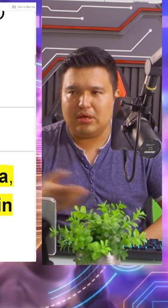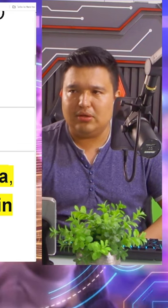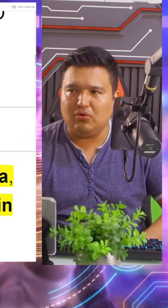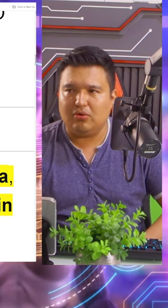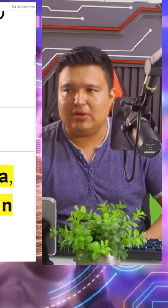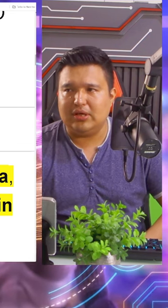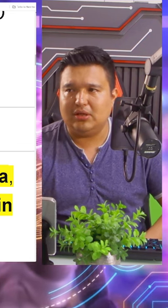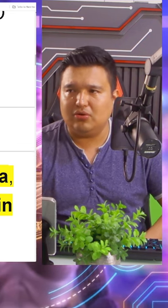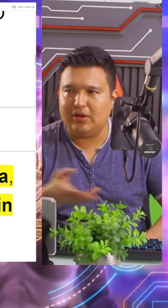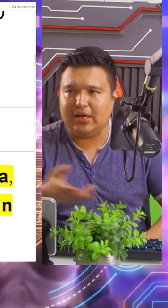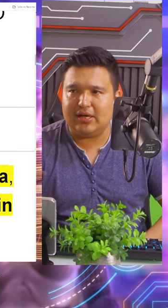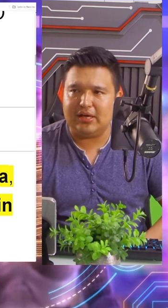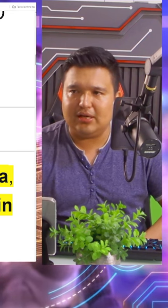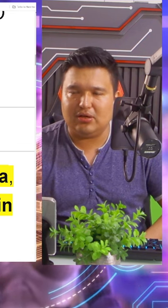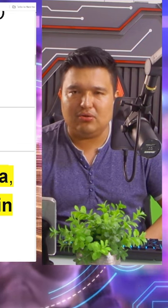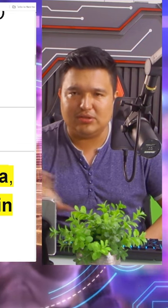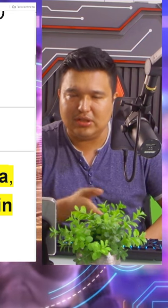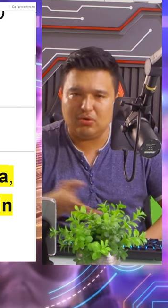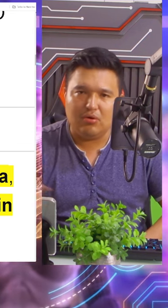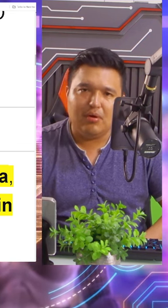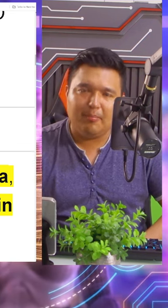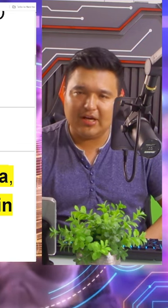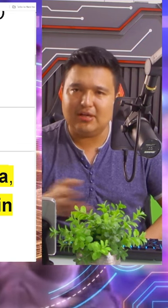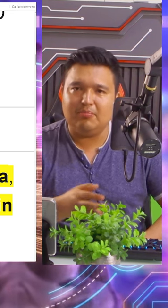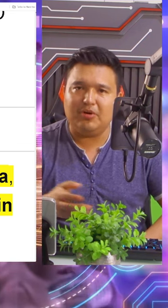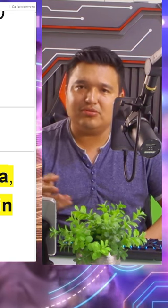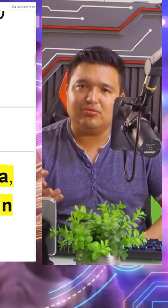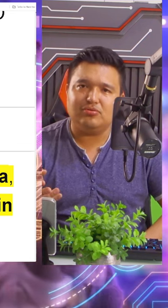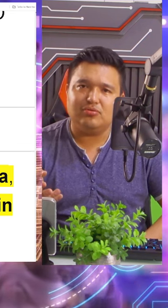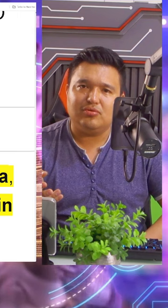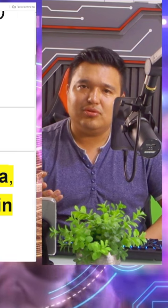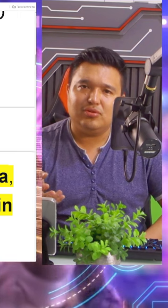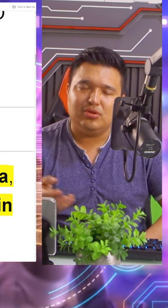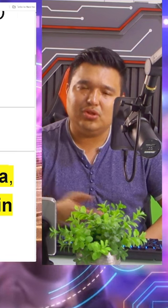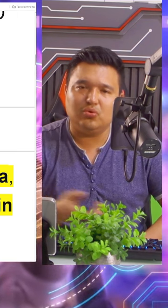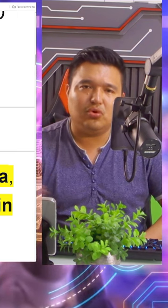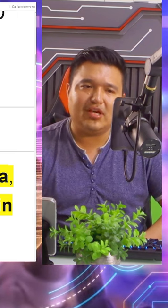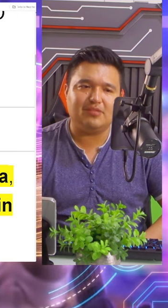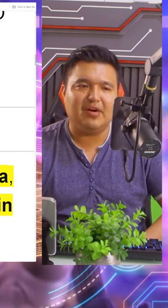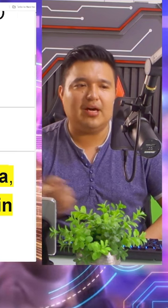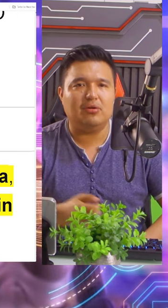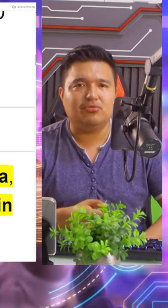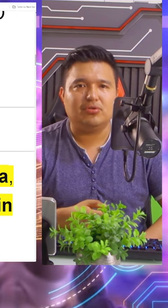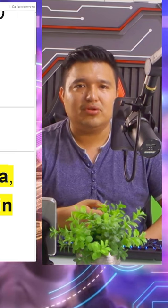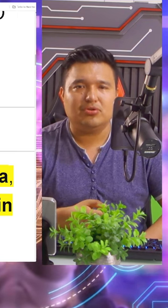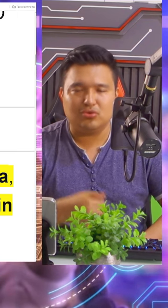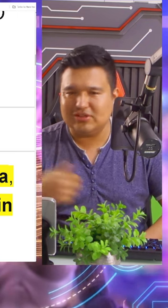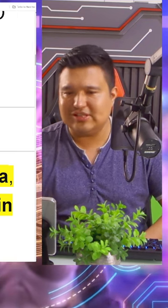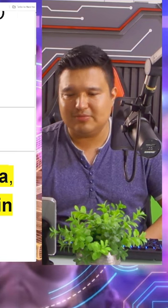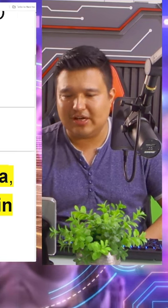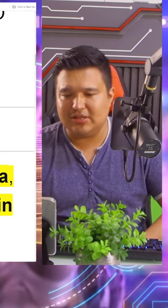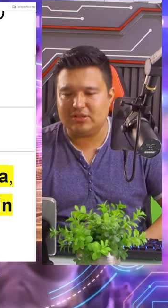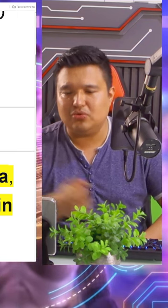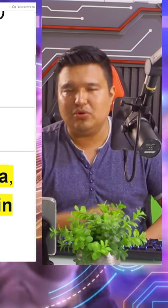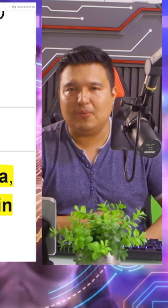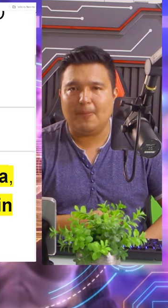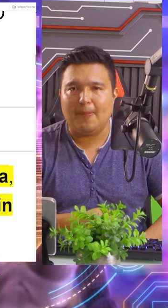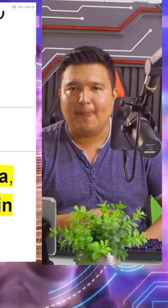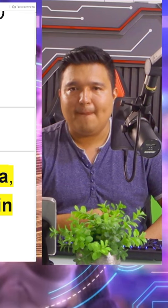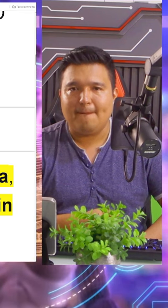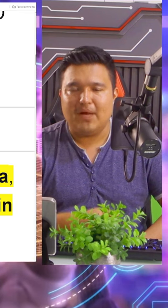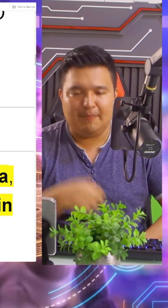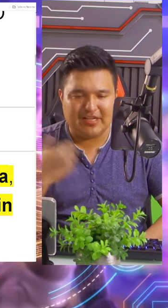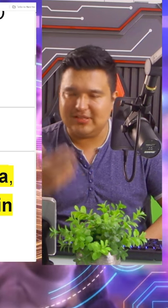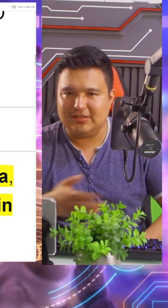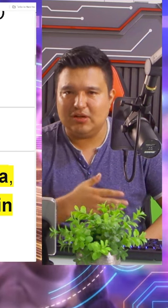Dóriga, que Ciro paguen impuestos y tú no quieras pagarlos? Entonces es berrinche tuyo.